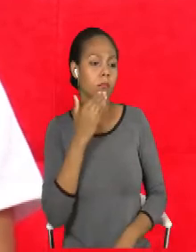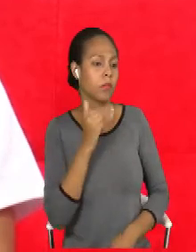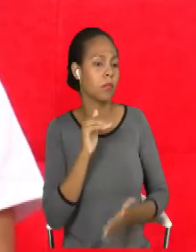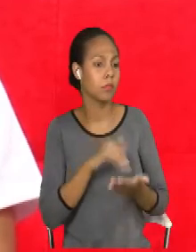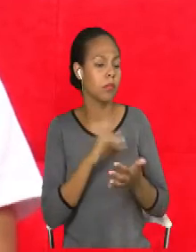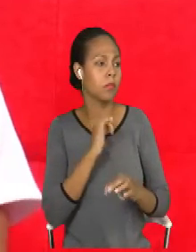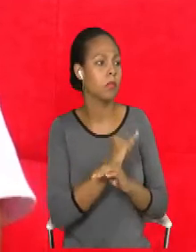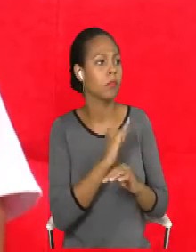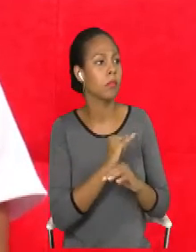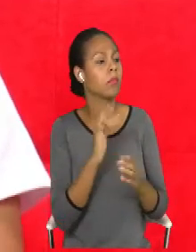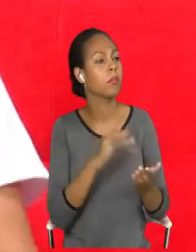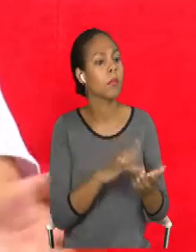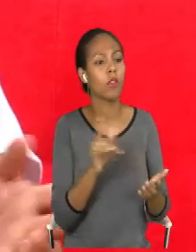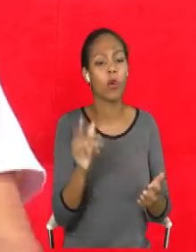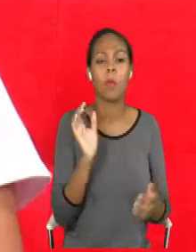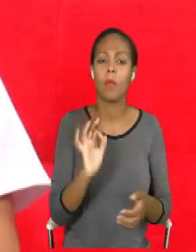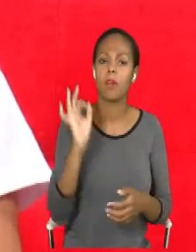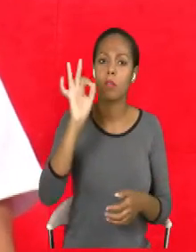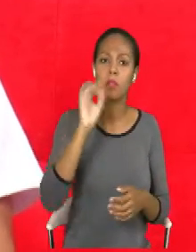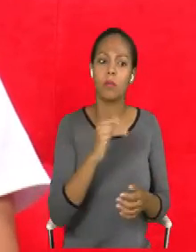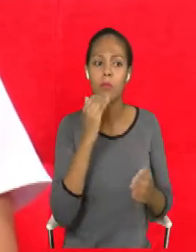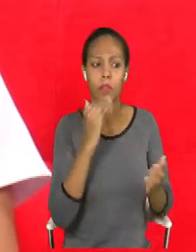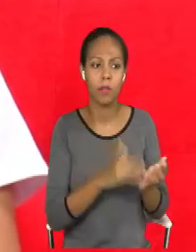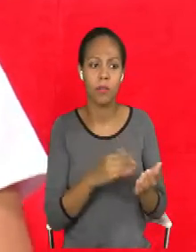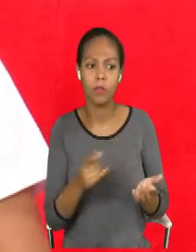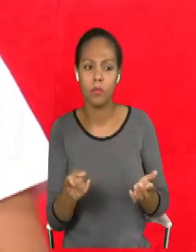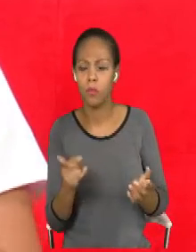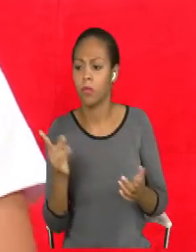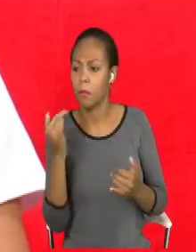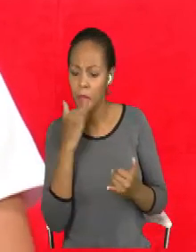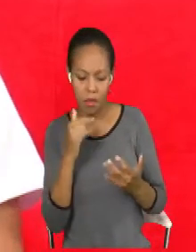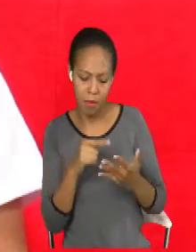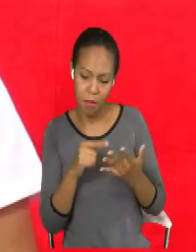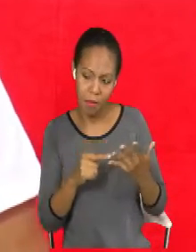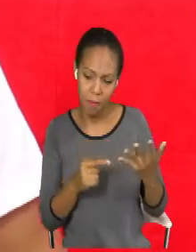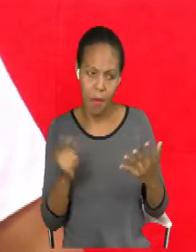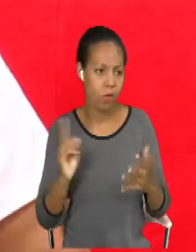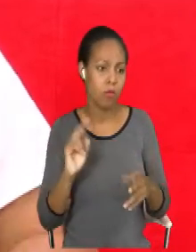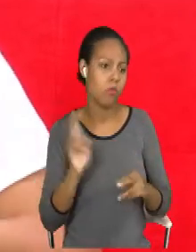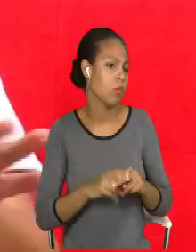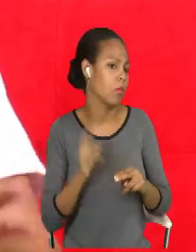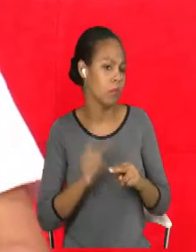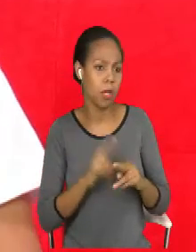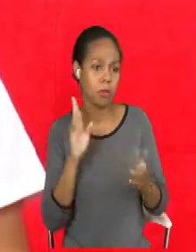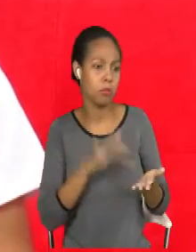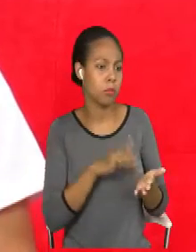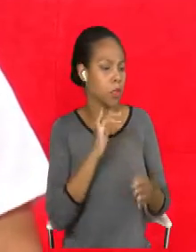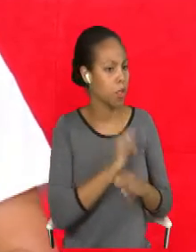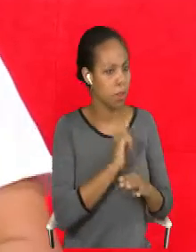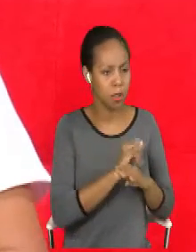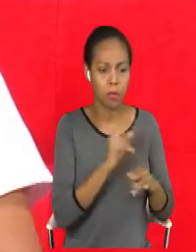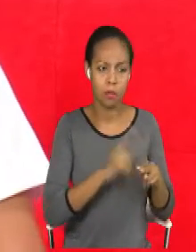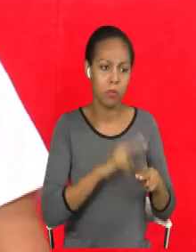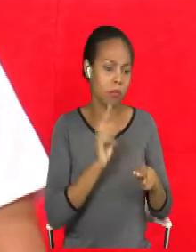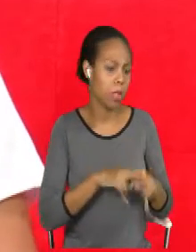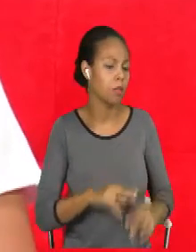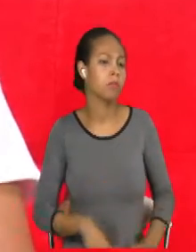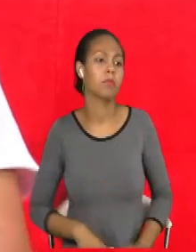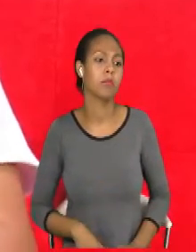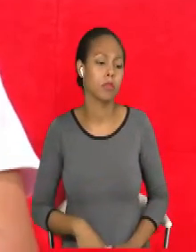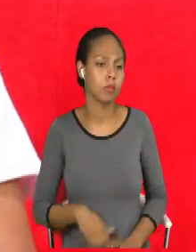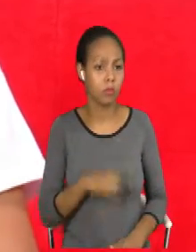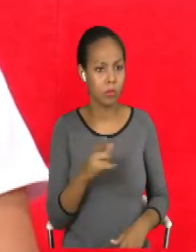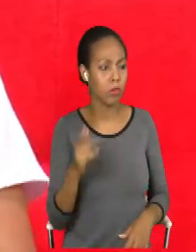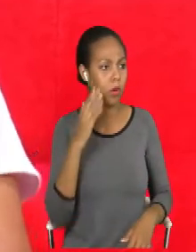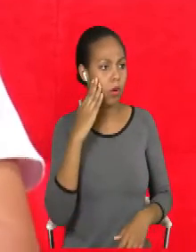generales no te van a decir, oye, no utilices eso. No, puedes ir normalmente a la iglesia. Tenemos nuestro servicio de jóvenes, que ya